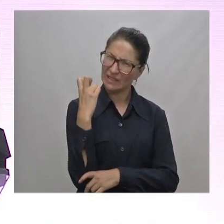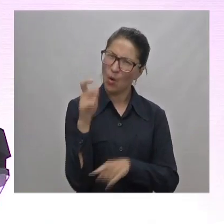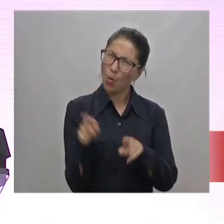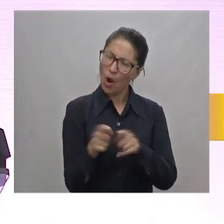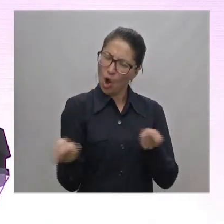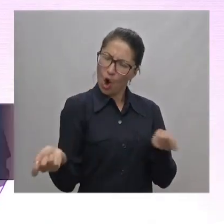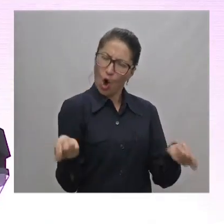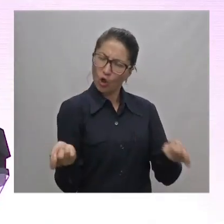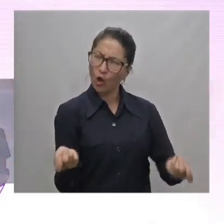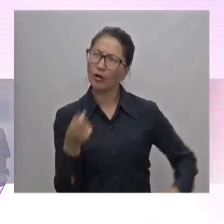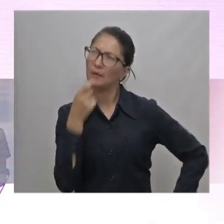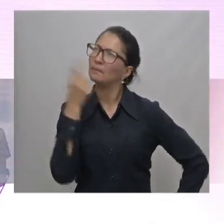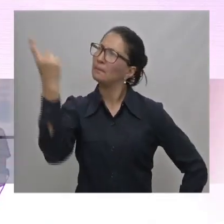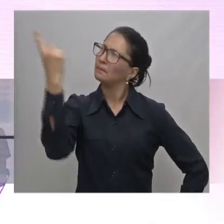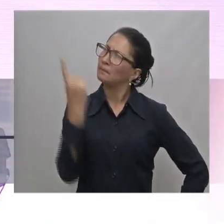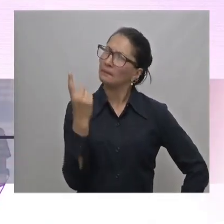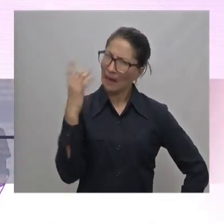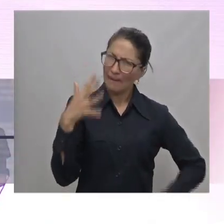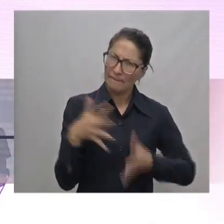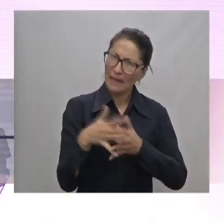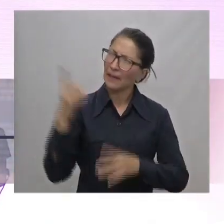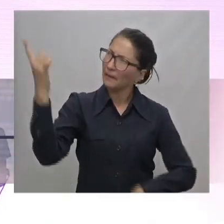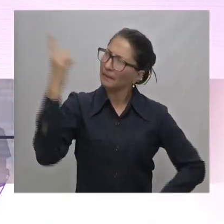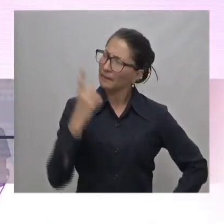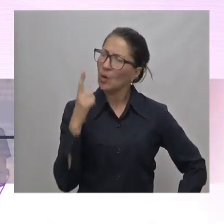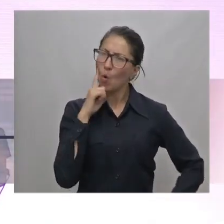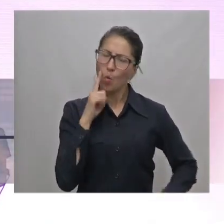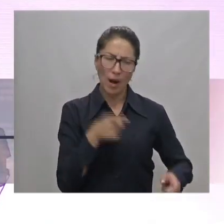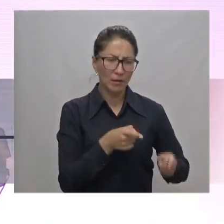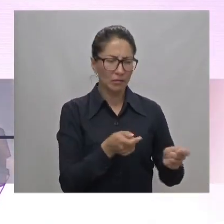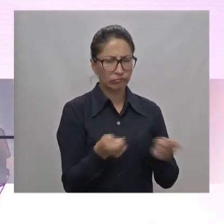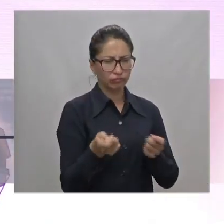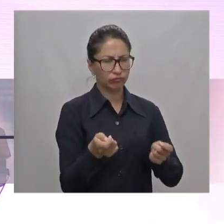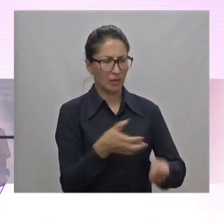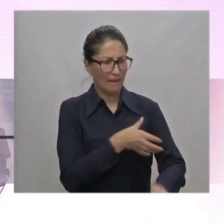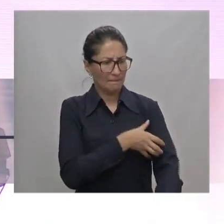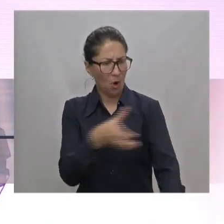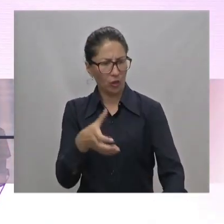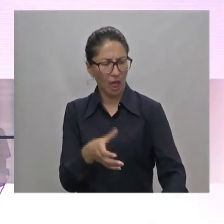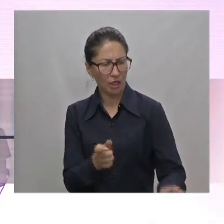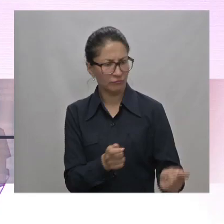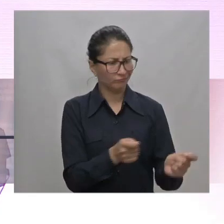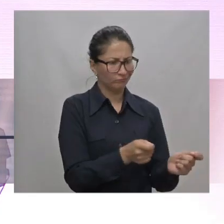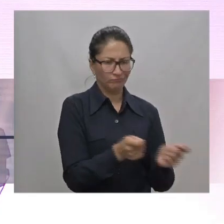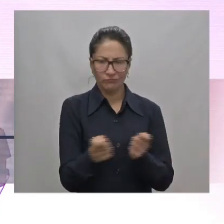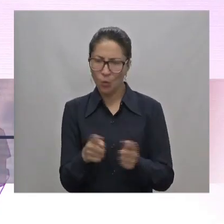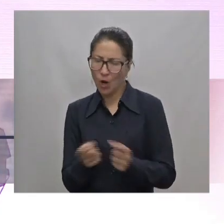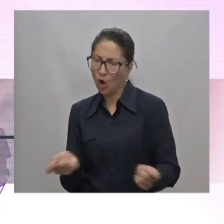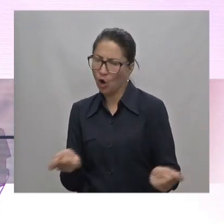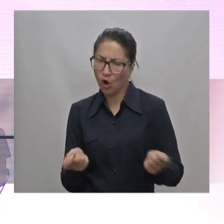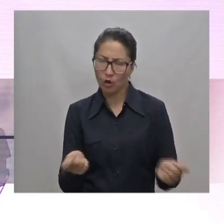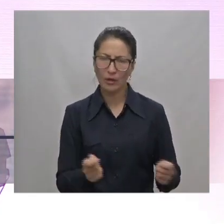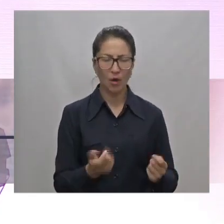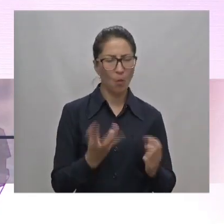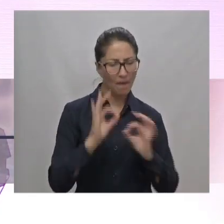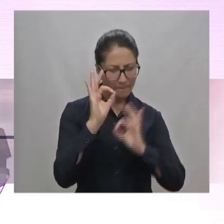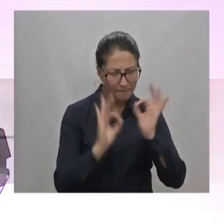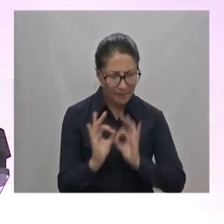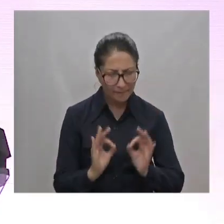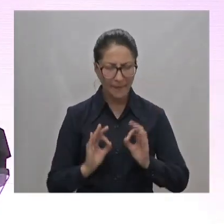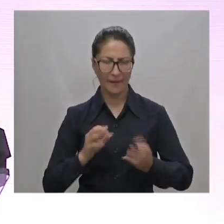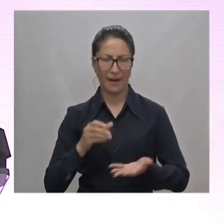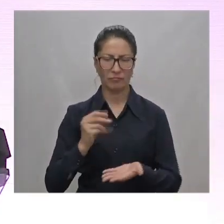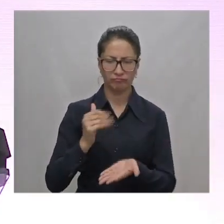fiscal como parte esencial de la división de los poderes públicos, pues estimó que preparar,